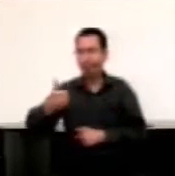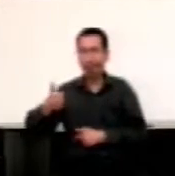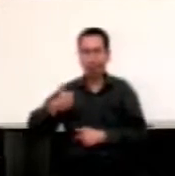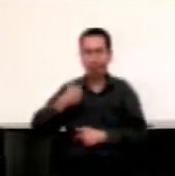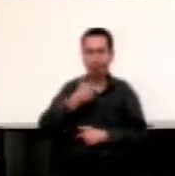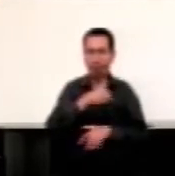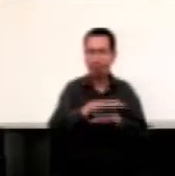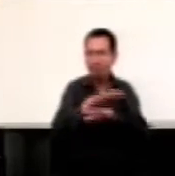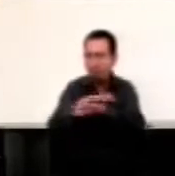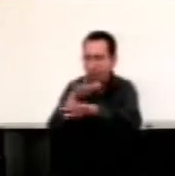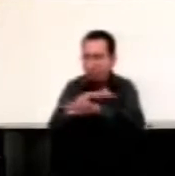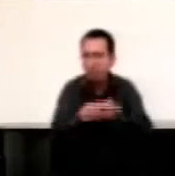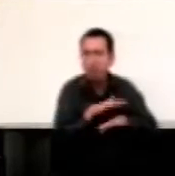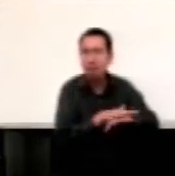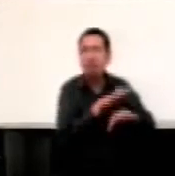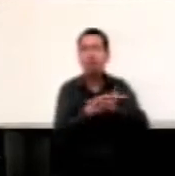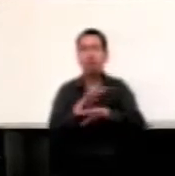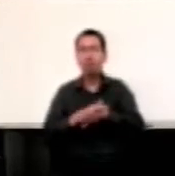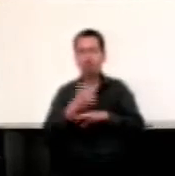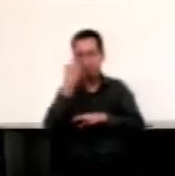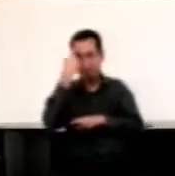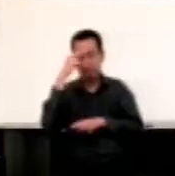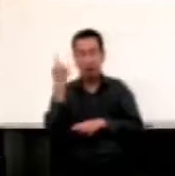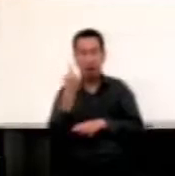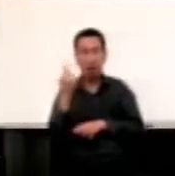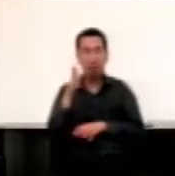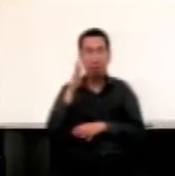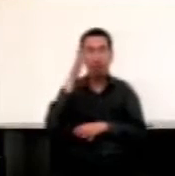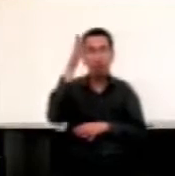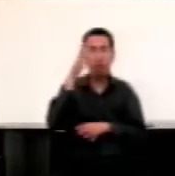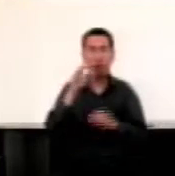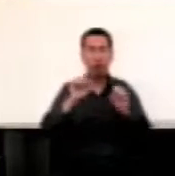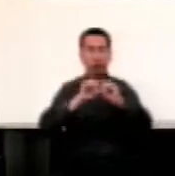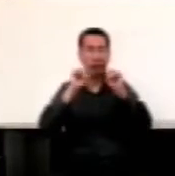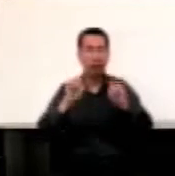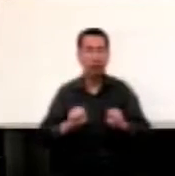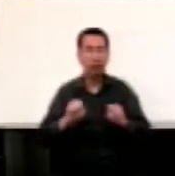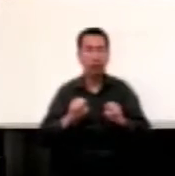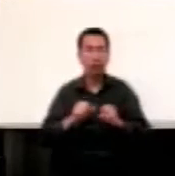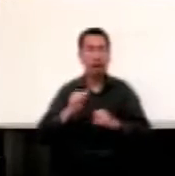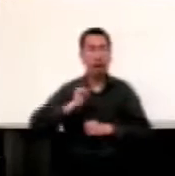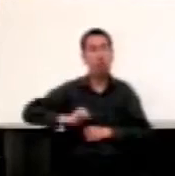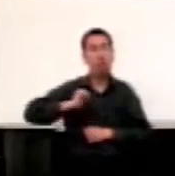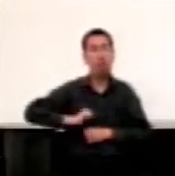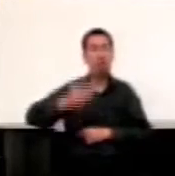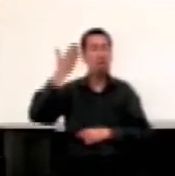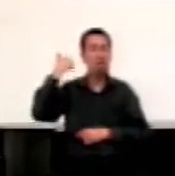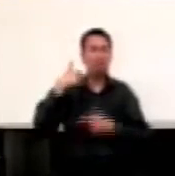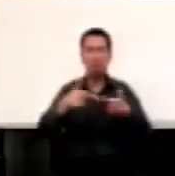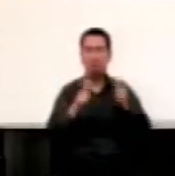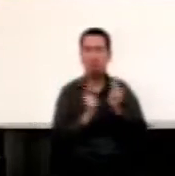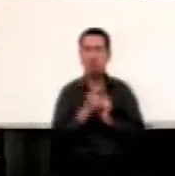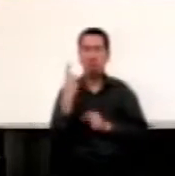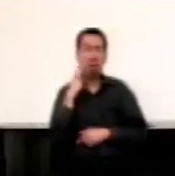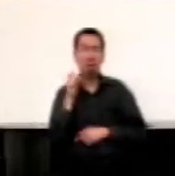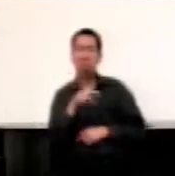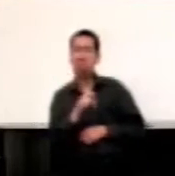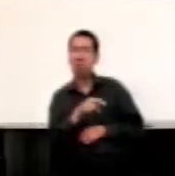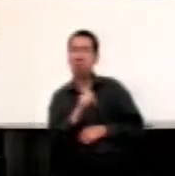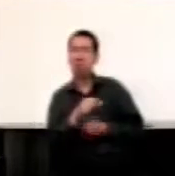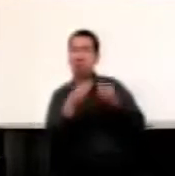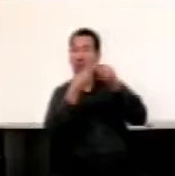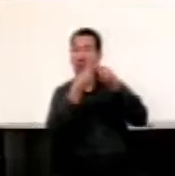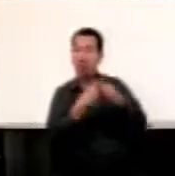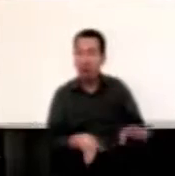por último señalan un colapso del viejo sistema con la presente